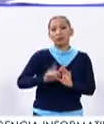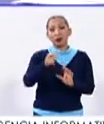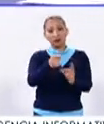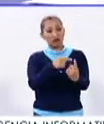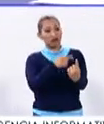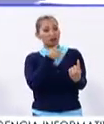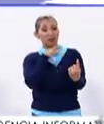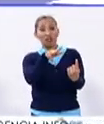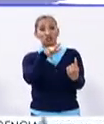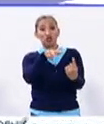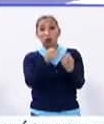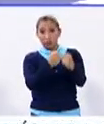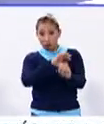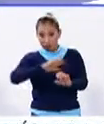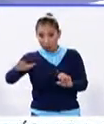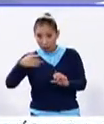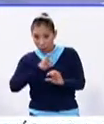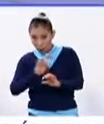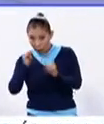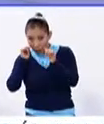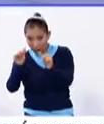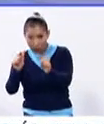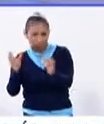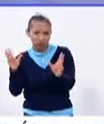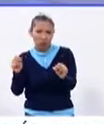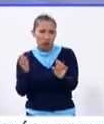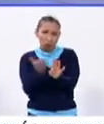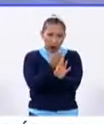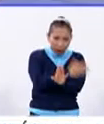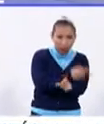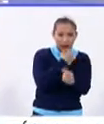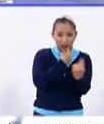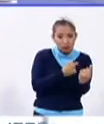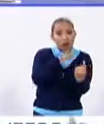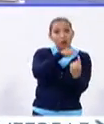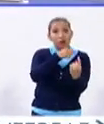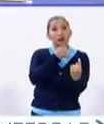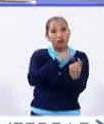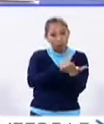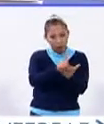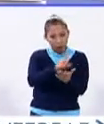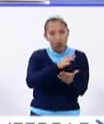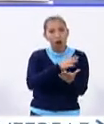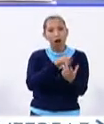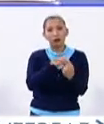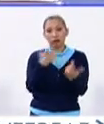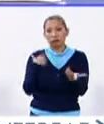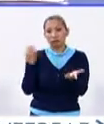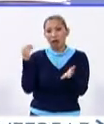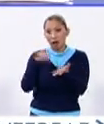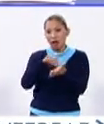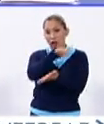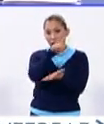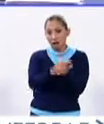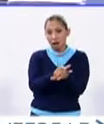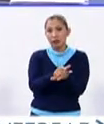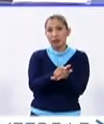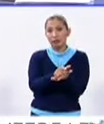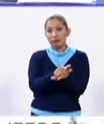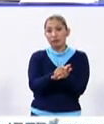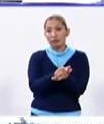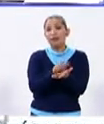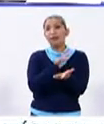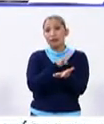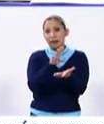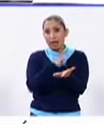que hasta los 18 años ya es un sujeto político, y no es así. Un niño tiene derechos, tan es así que se ha legislado, y bueno,